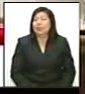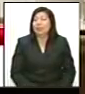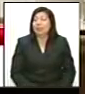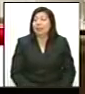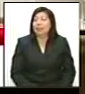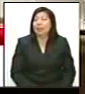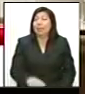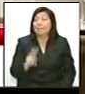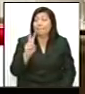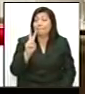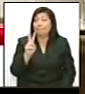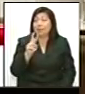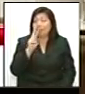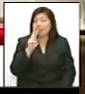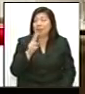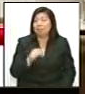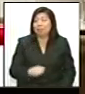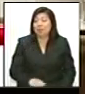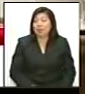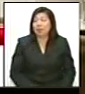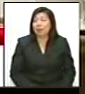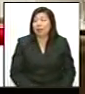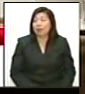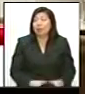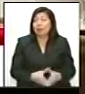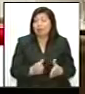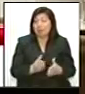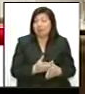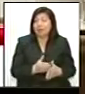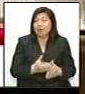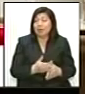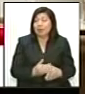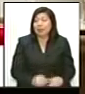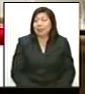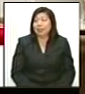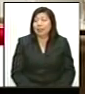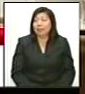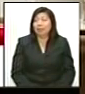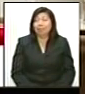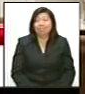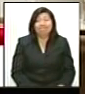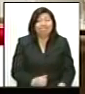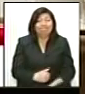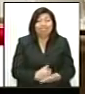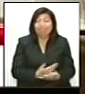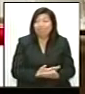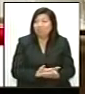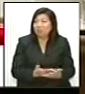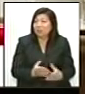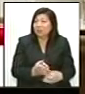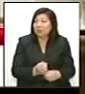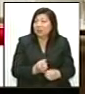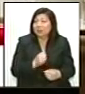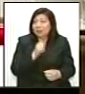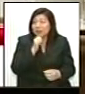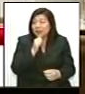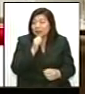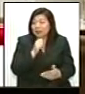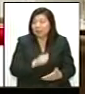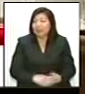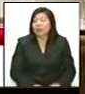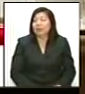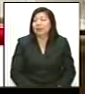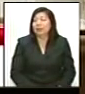migrantes venezolanos en el Perú, una gran parte en forma informal que no han podido acogerse todavía